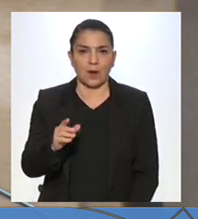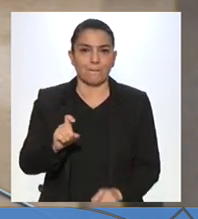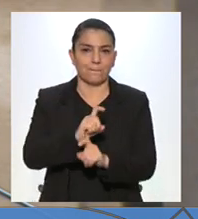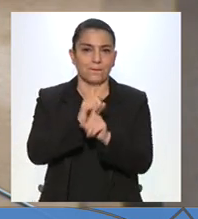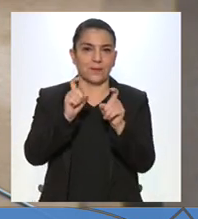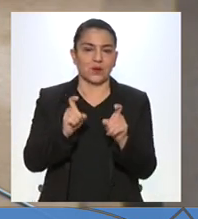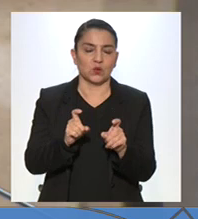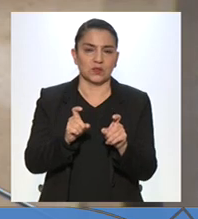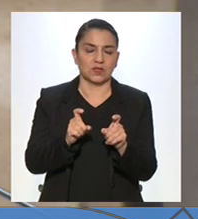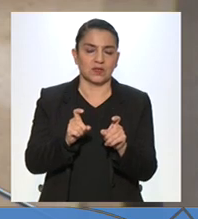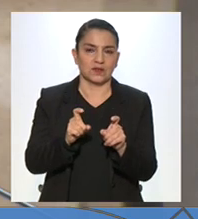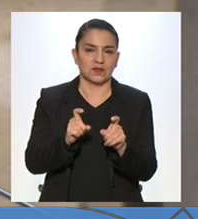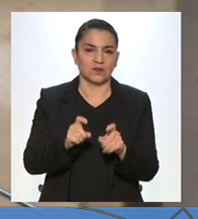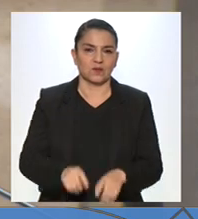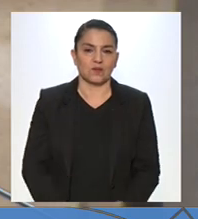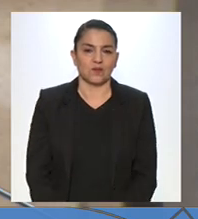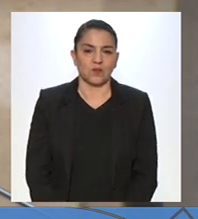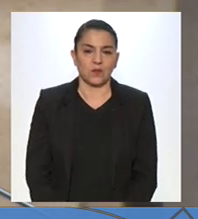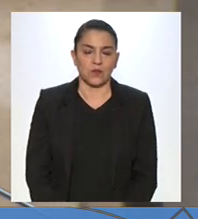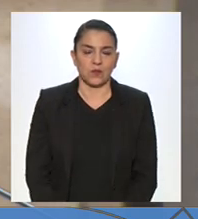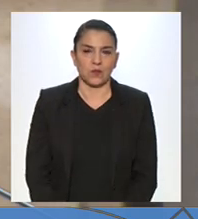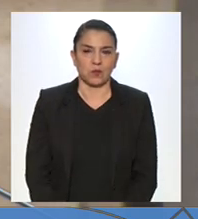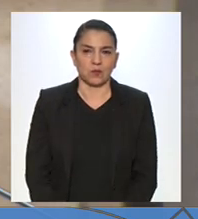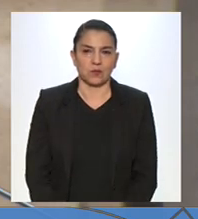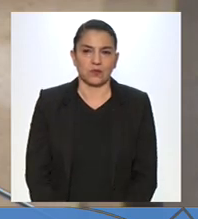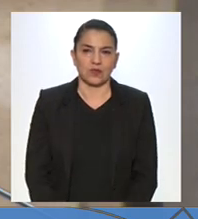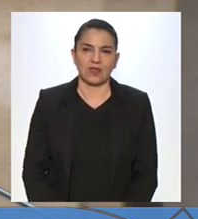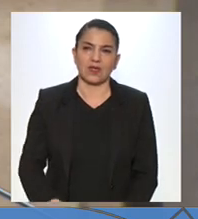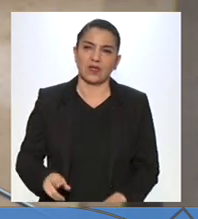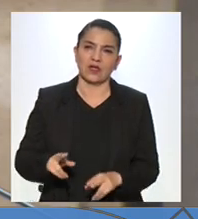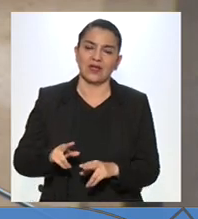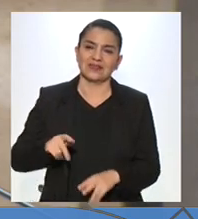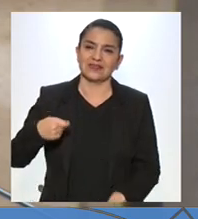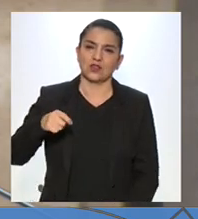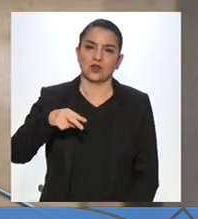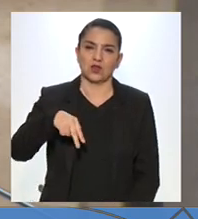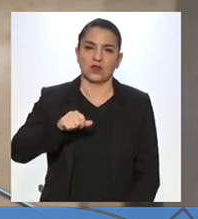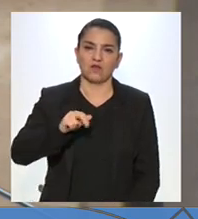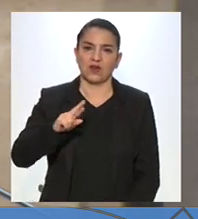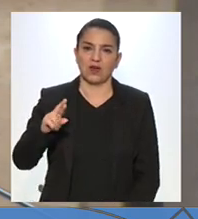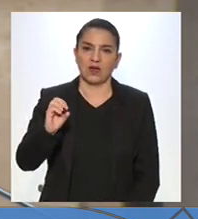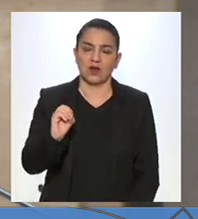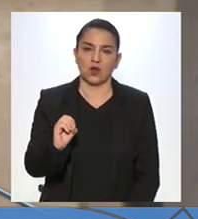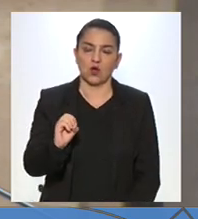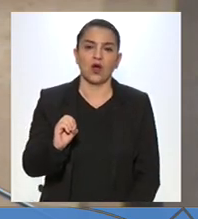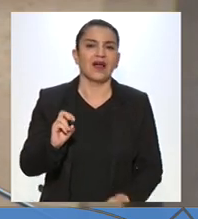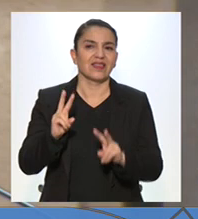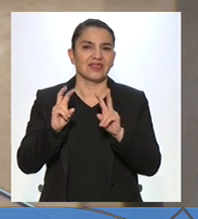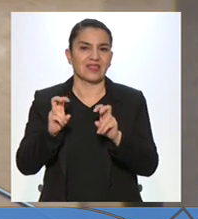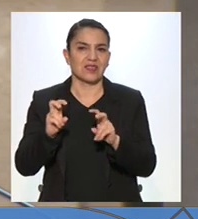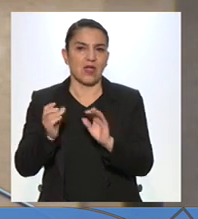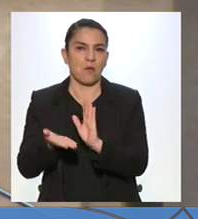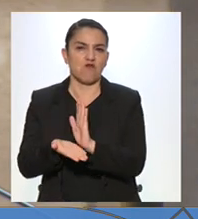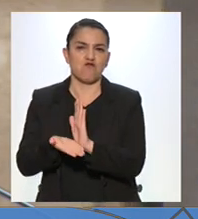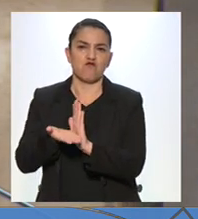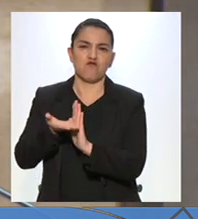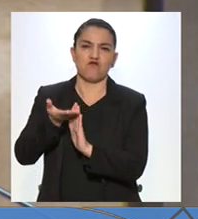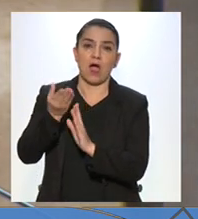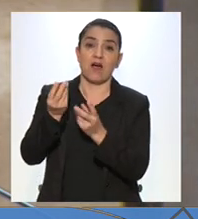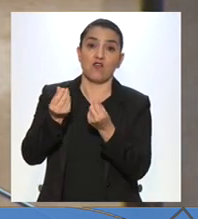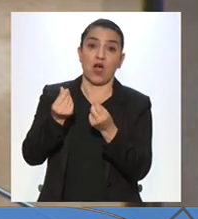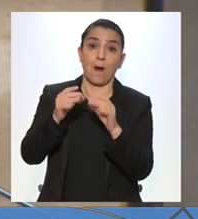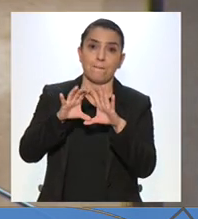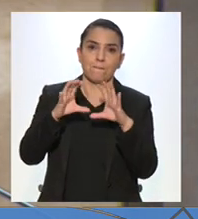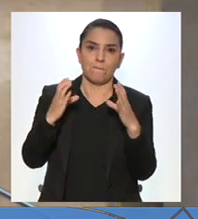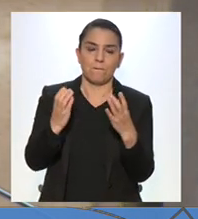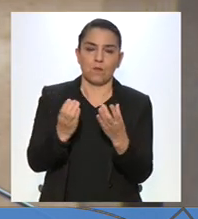que me parece que hizo el senador Navarro respecto de la inflación en el mundo, la diferencia que